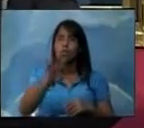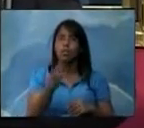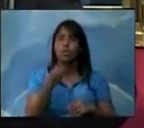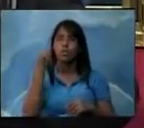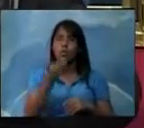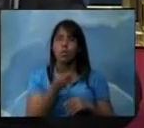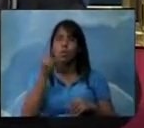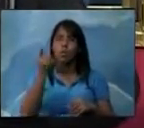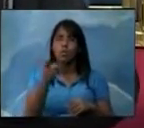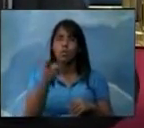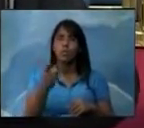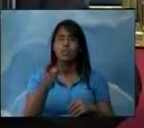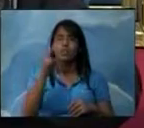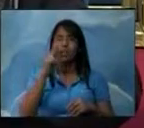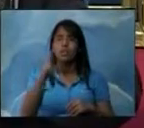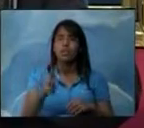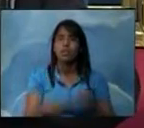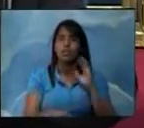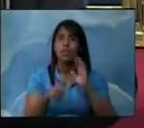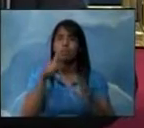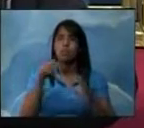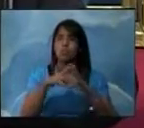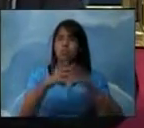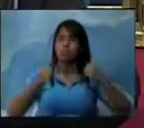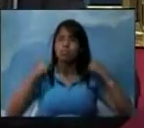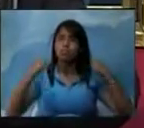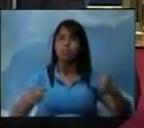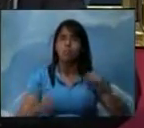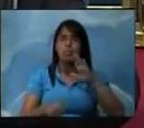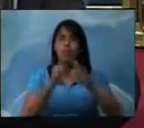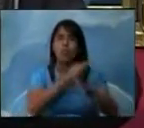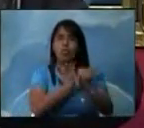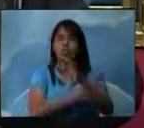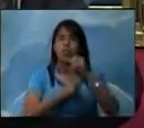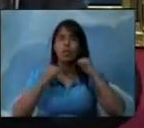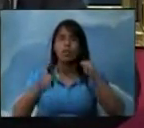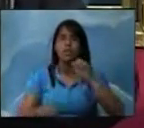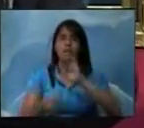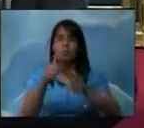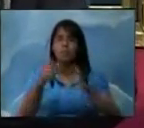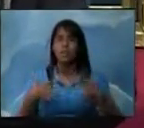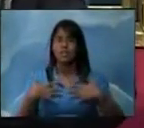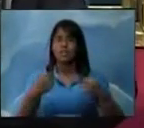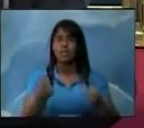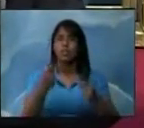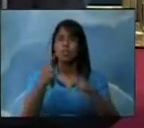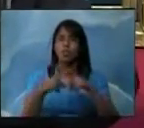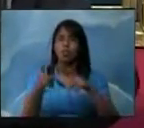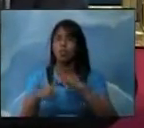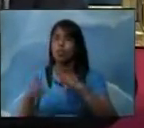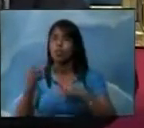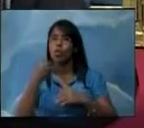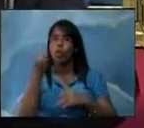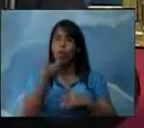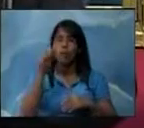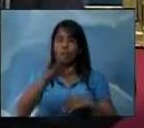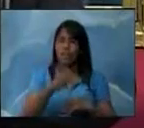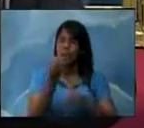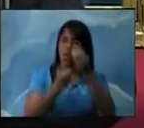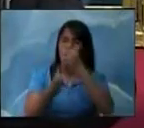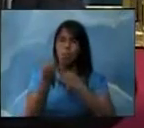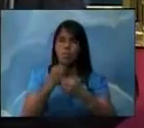cuatro muchachos, estos cuatro jóvenes se veían más robustos, más fuertes, más sanos que los otros jóvenes que